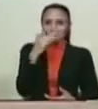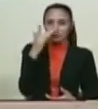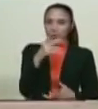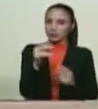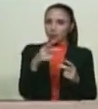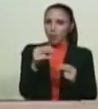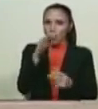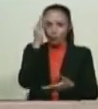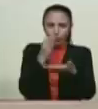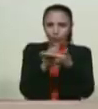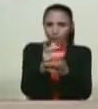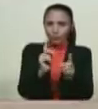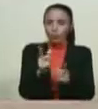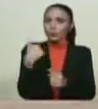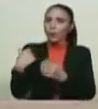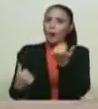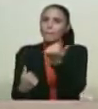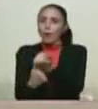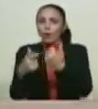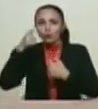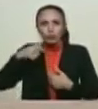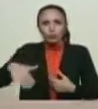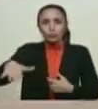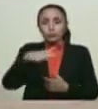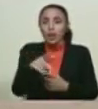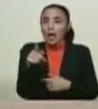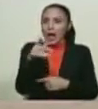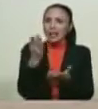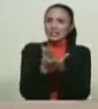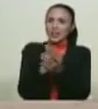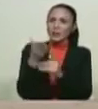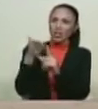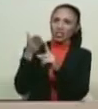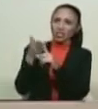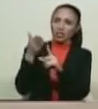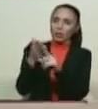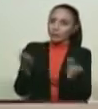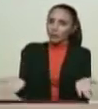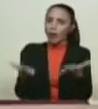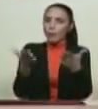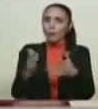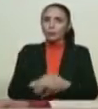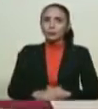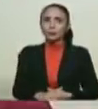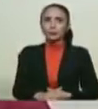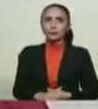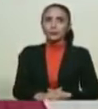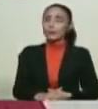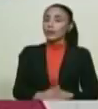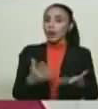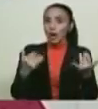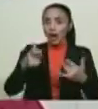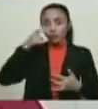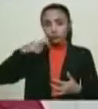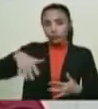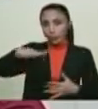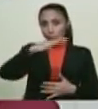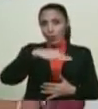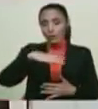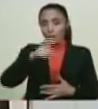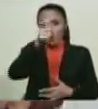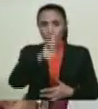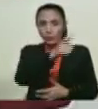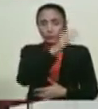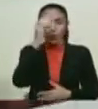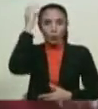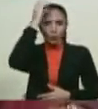de la mentalidad de resistencia a la mentalidad ofensiva, productiva, de poder. El pueblo tiene que tener conciencia de poder. Ustedes no